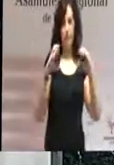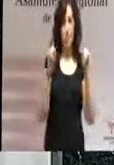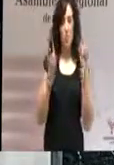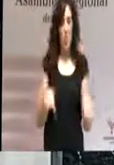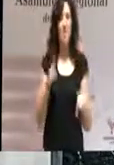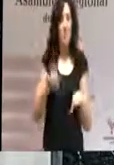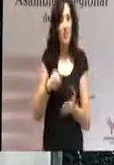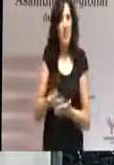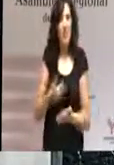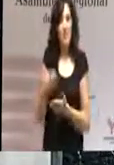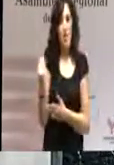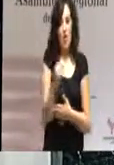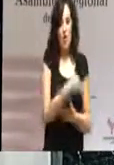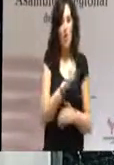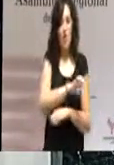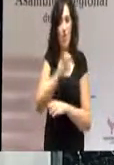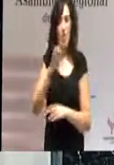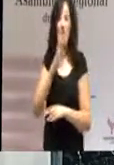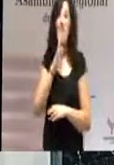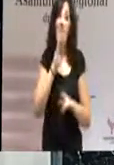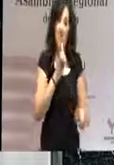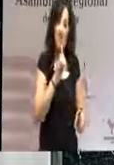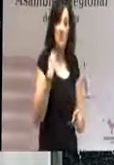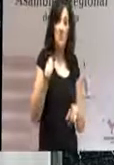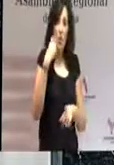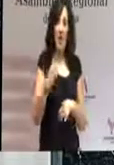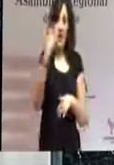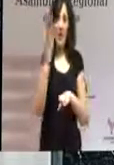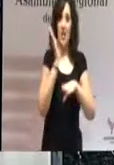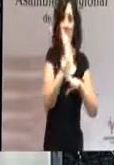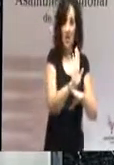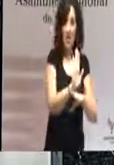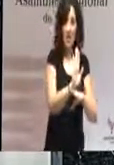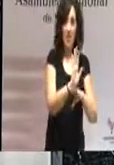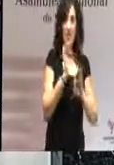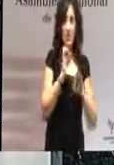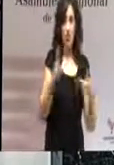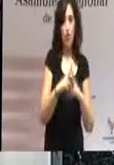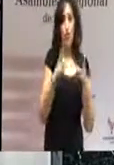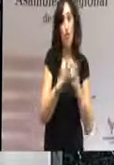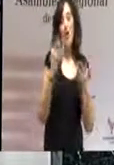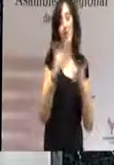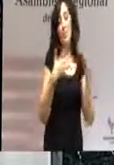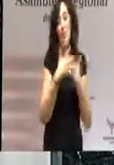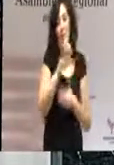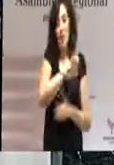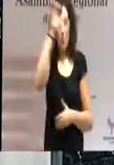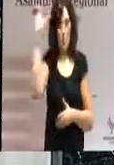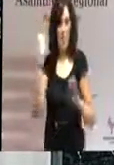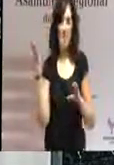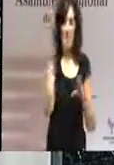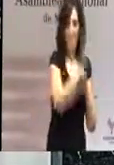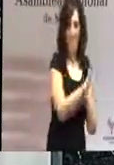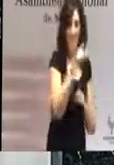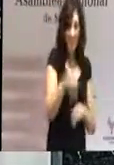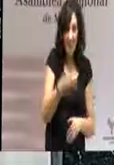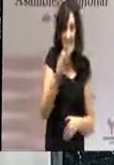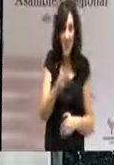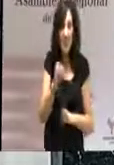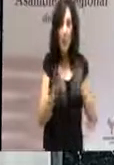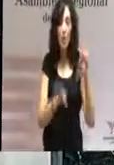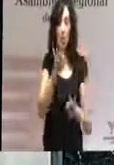europea, por cierto, por iniciativa de la socialdemocracia europea, que aquí no ha llegado ni al